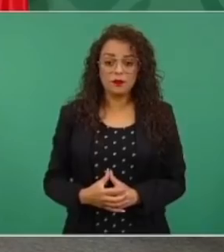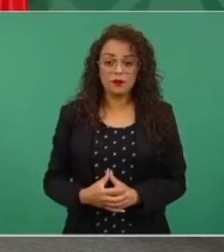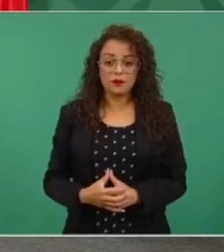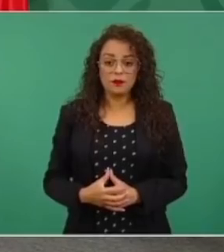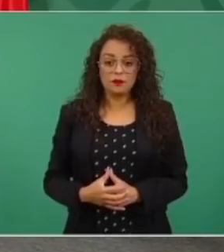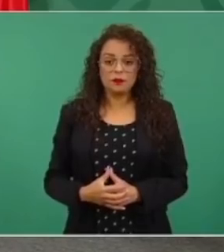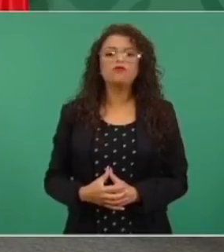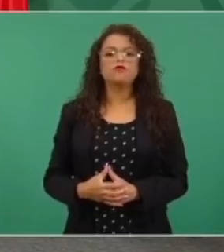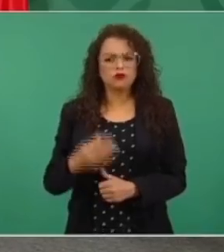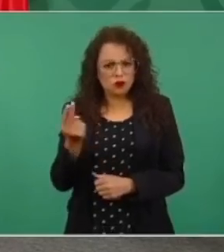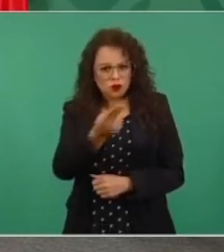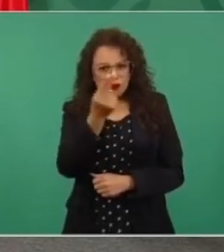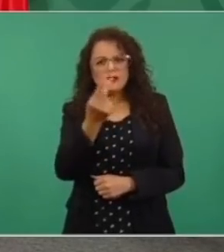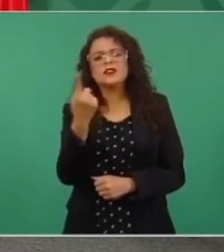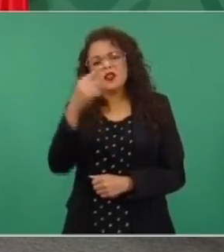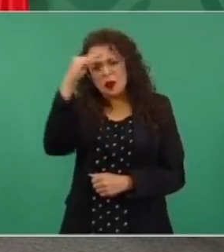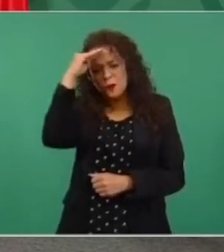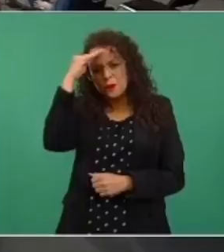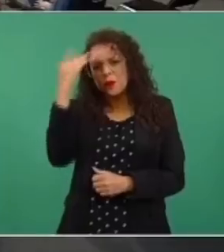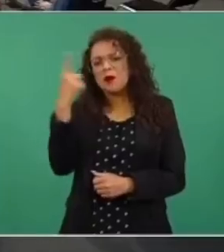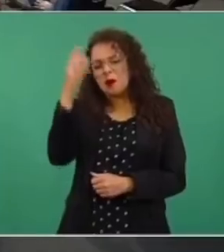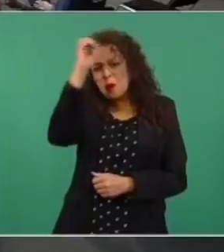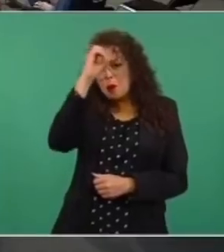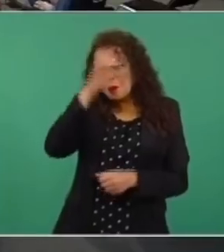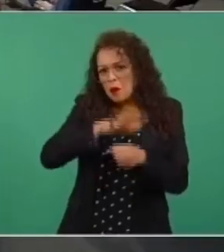¿O cómo ven ustedes?